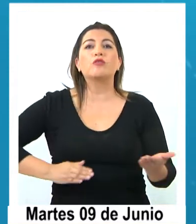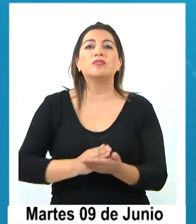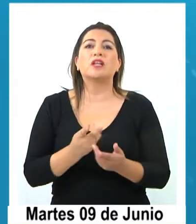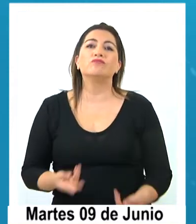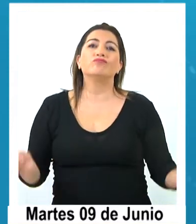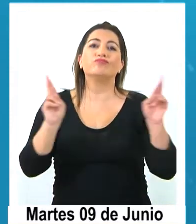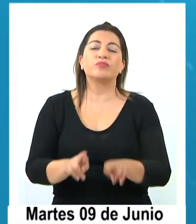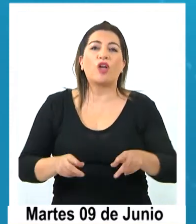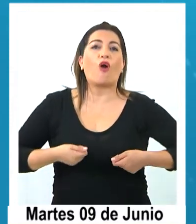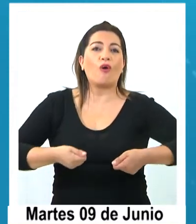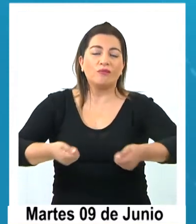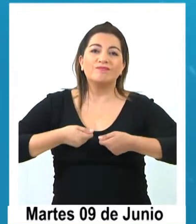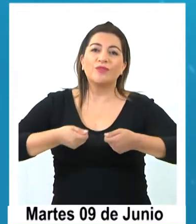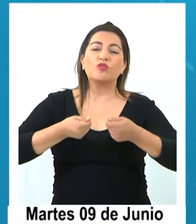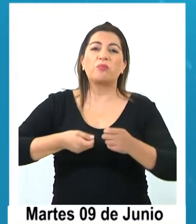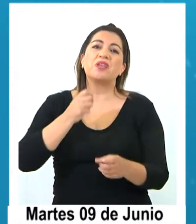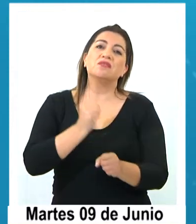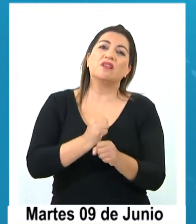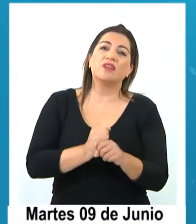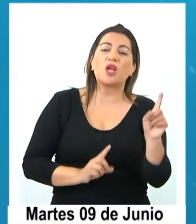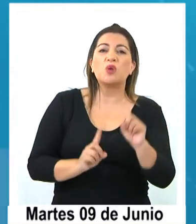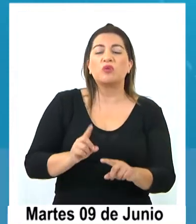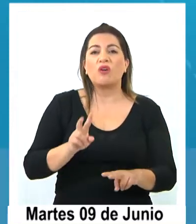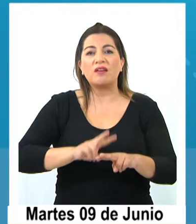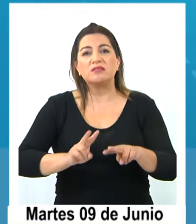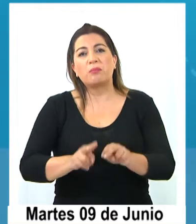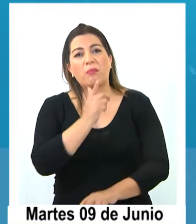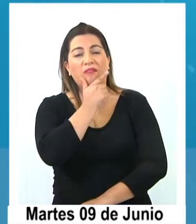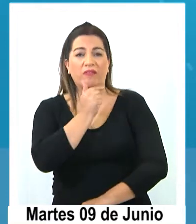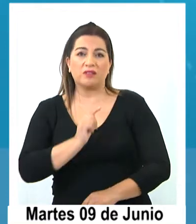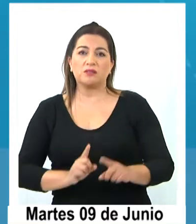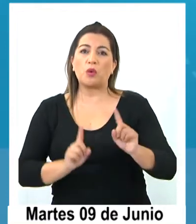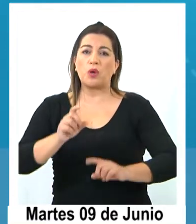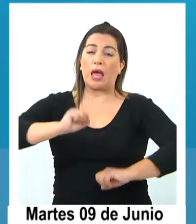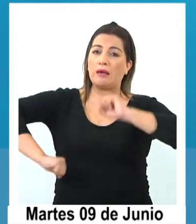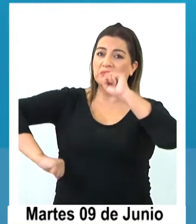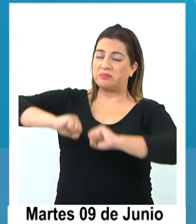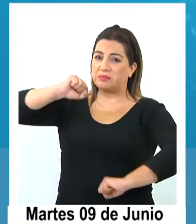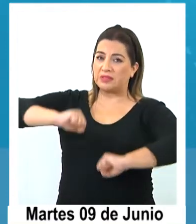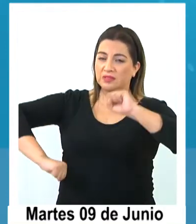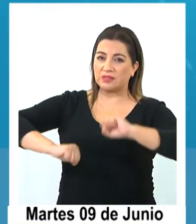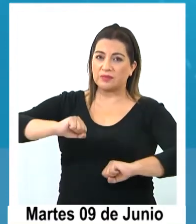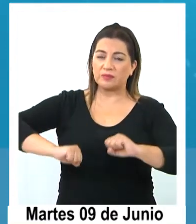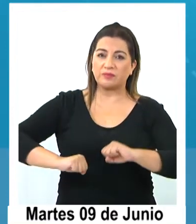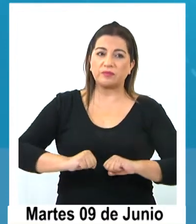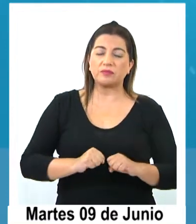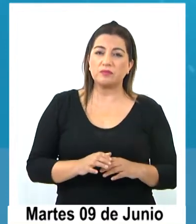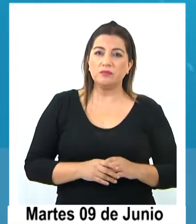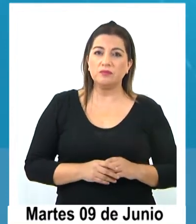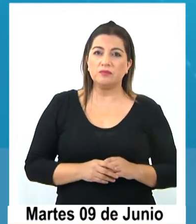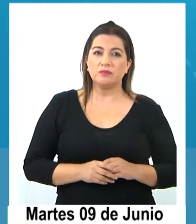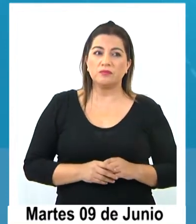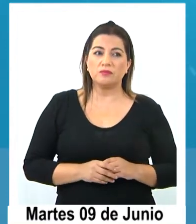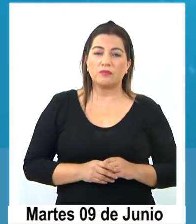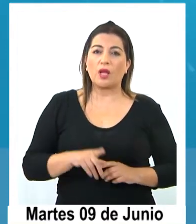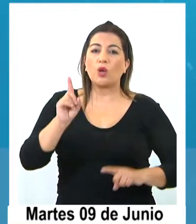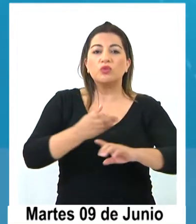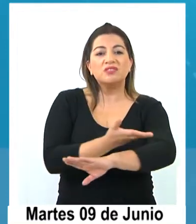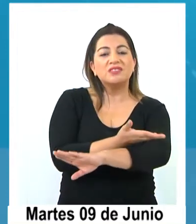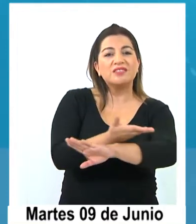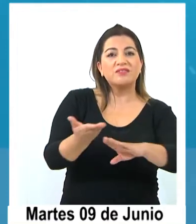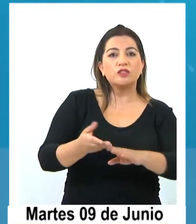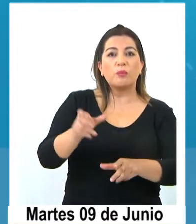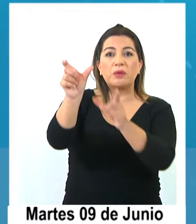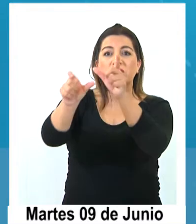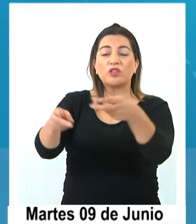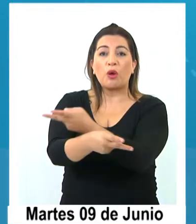economía. La economía se ha dado ciertas facilidades a las empresas, sobre todo en servicios, para